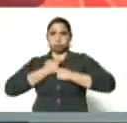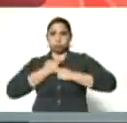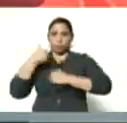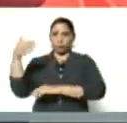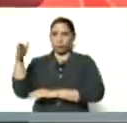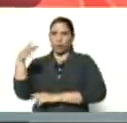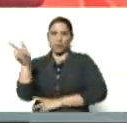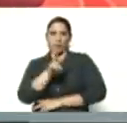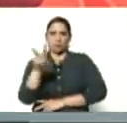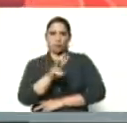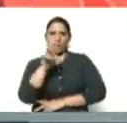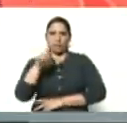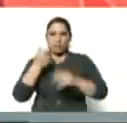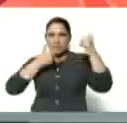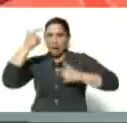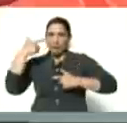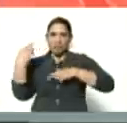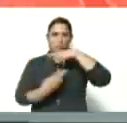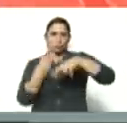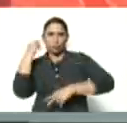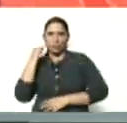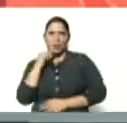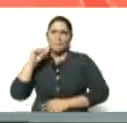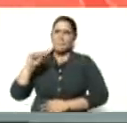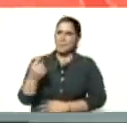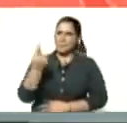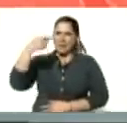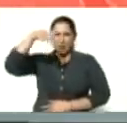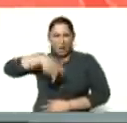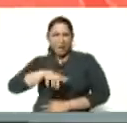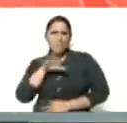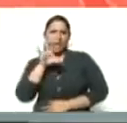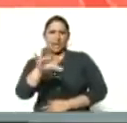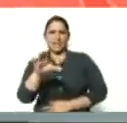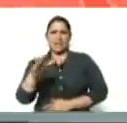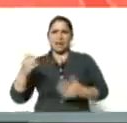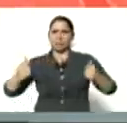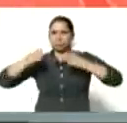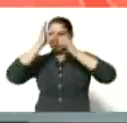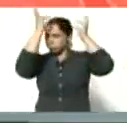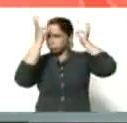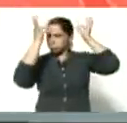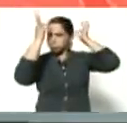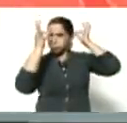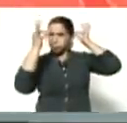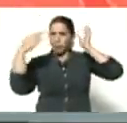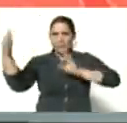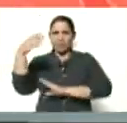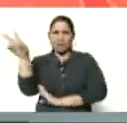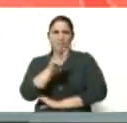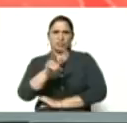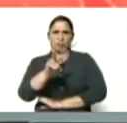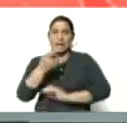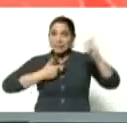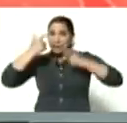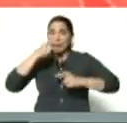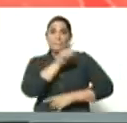de Chávez y de la Revolución Bolivariana. El primero que en este país se puso una gorra tricolor fue Hugo Chávez